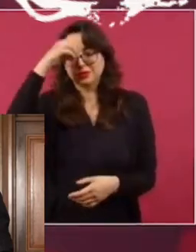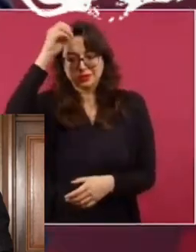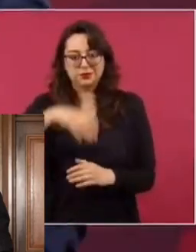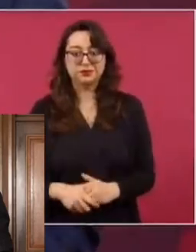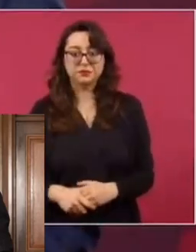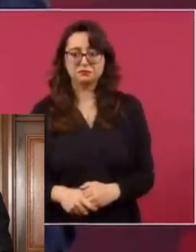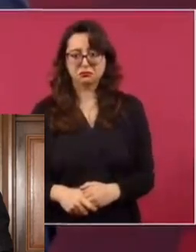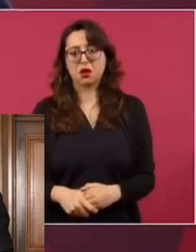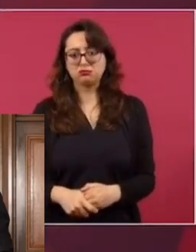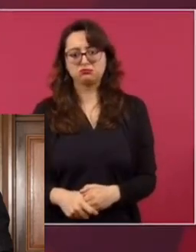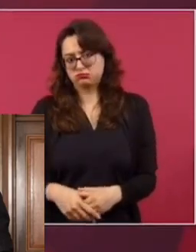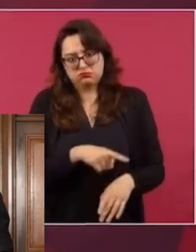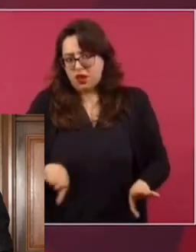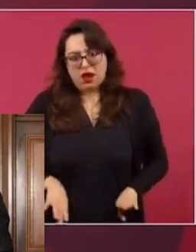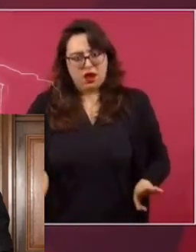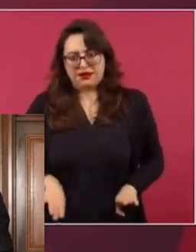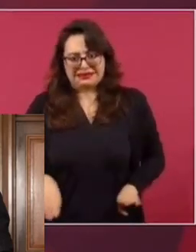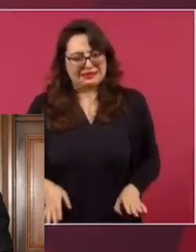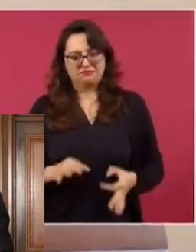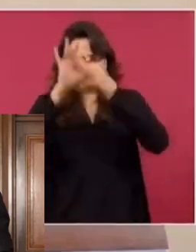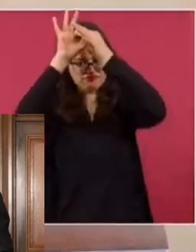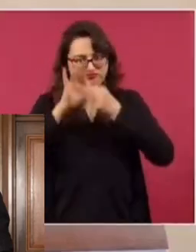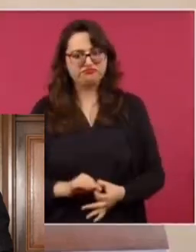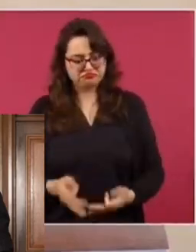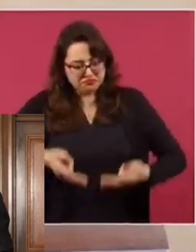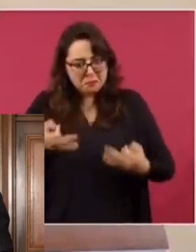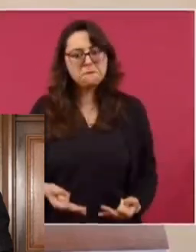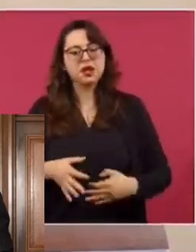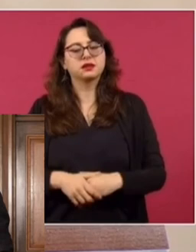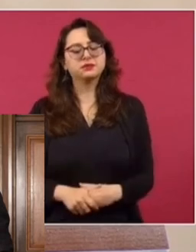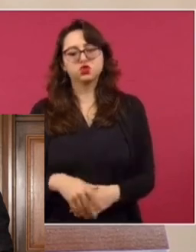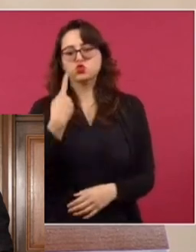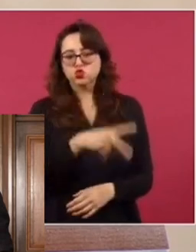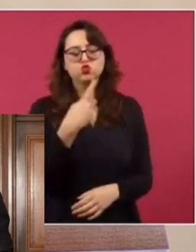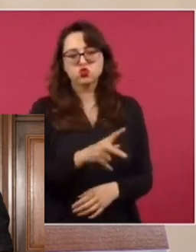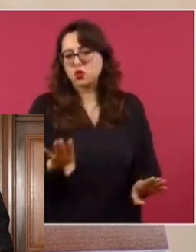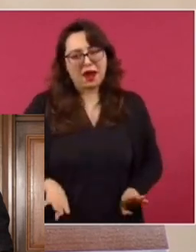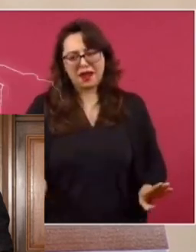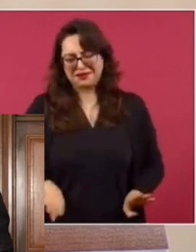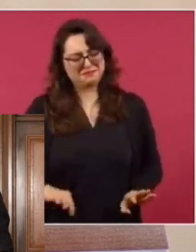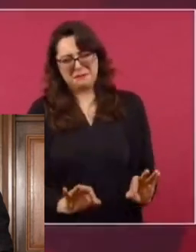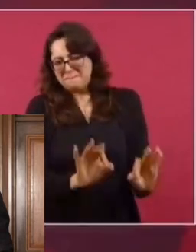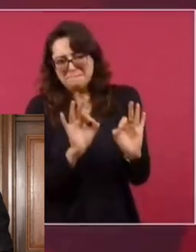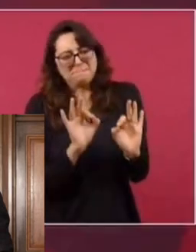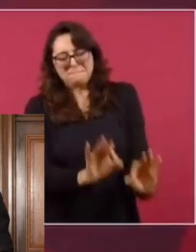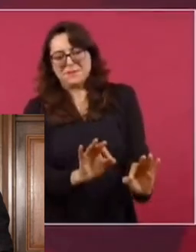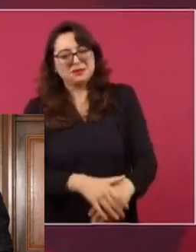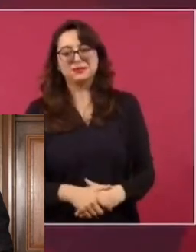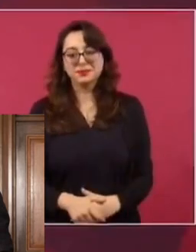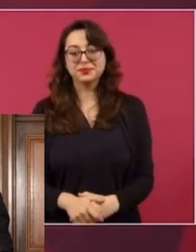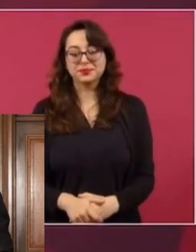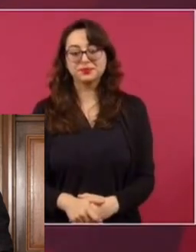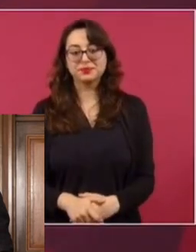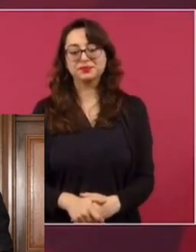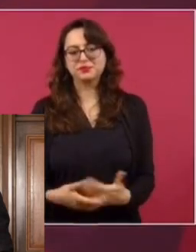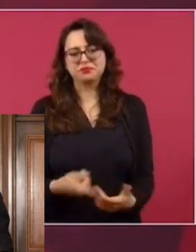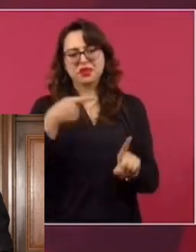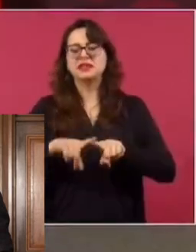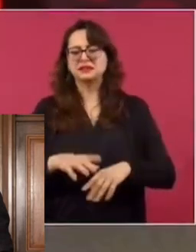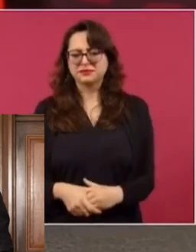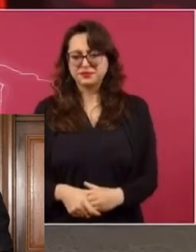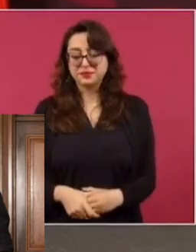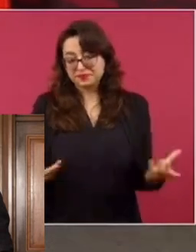muy acorde con lo que él representa lo que significa este representante